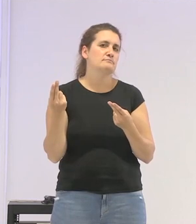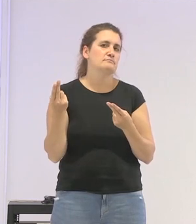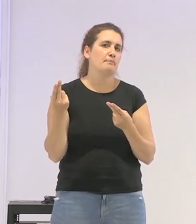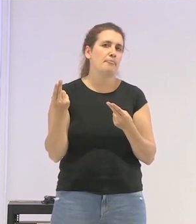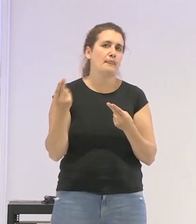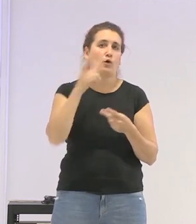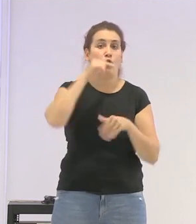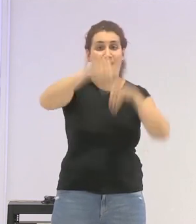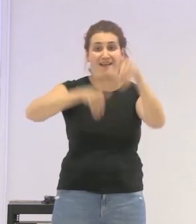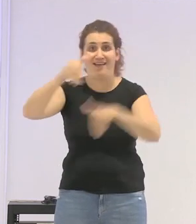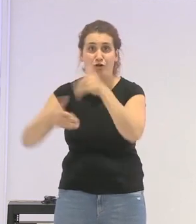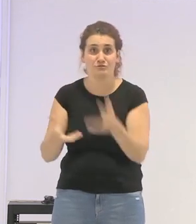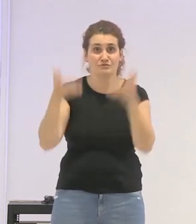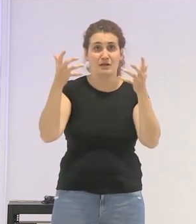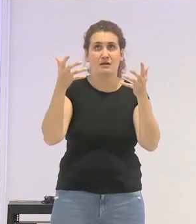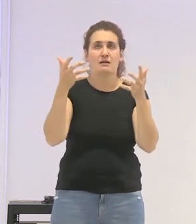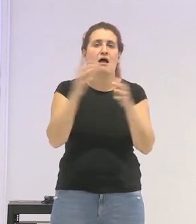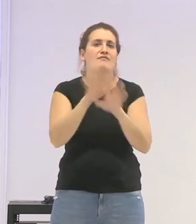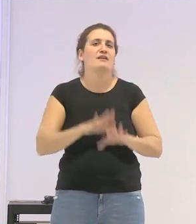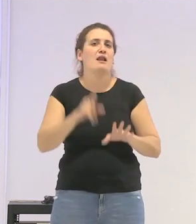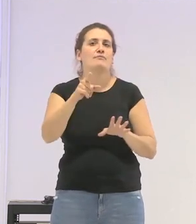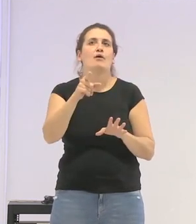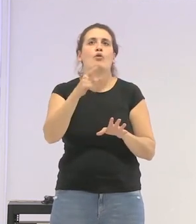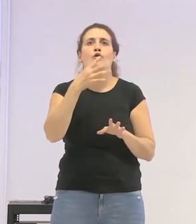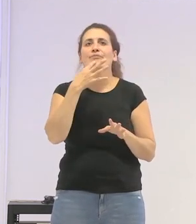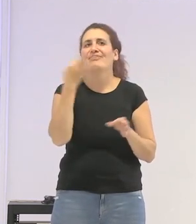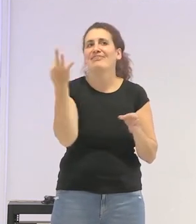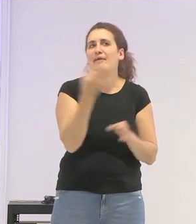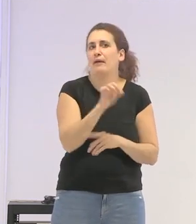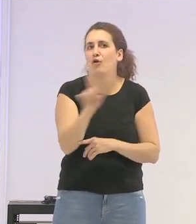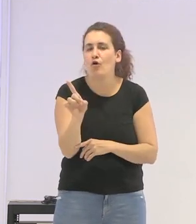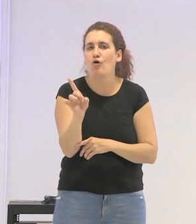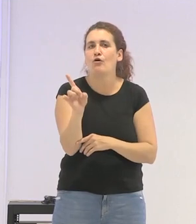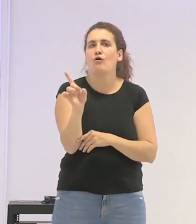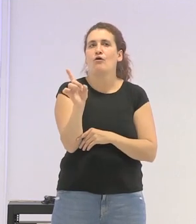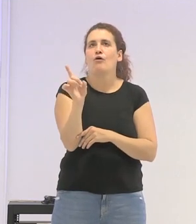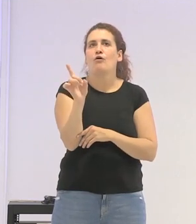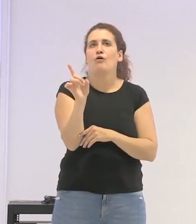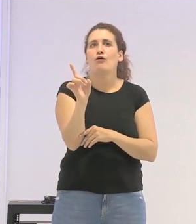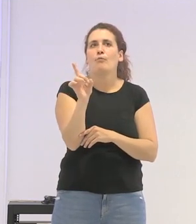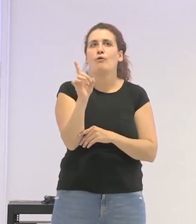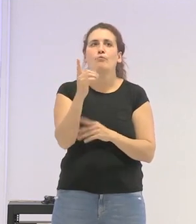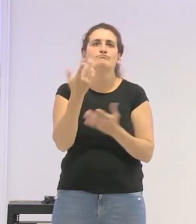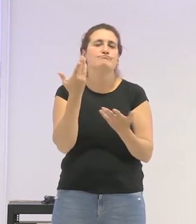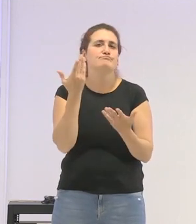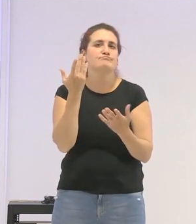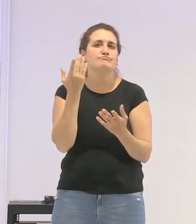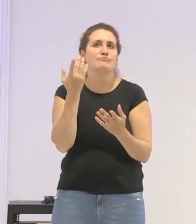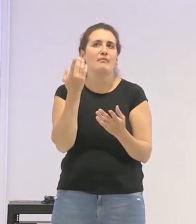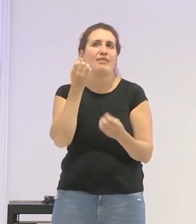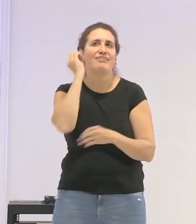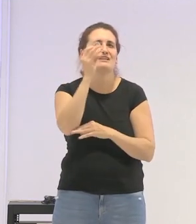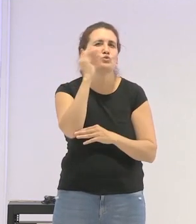réditos electorales no puede, en teoría no debería poder ser muy frontalmente o tener un discurso